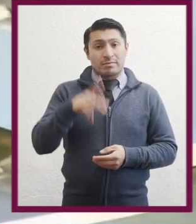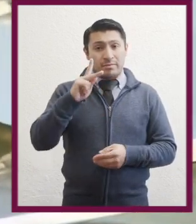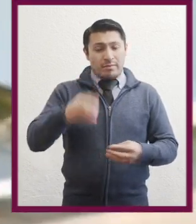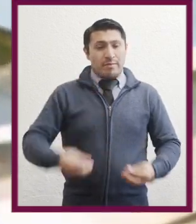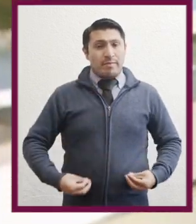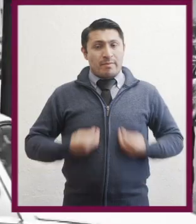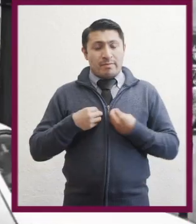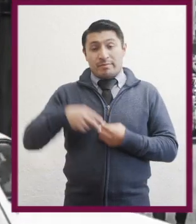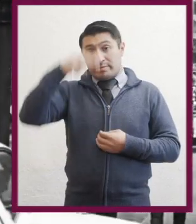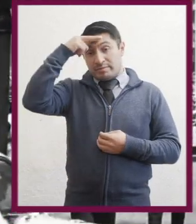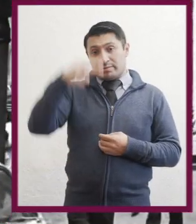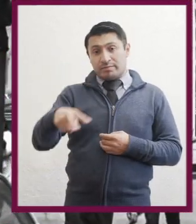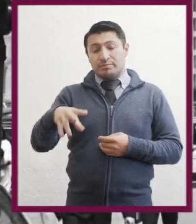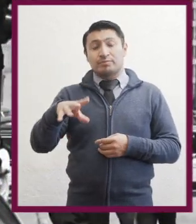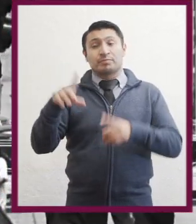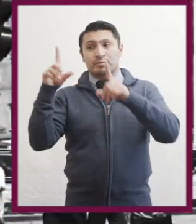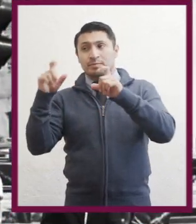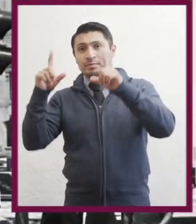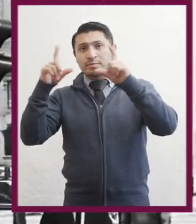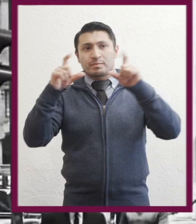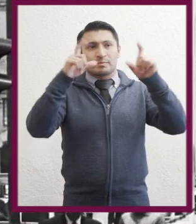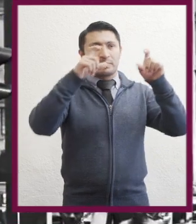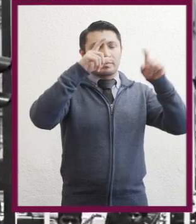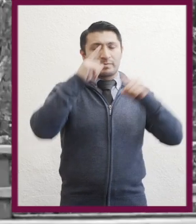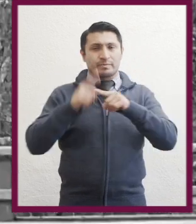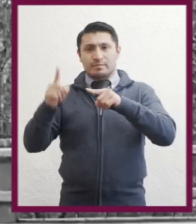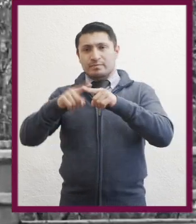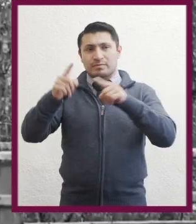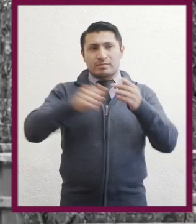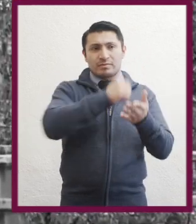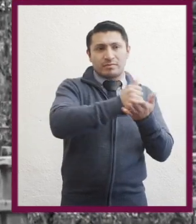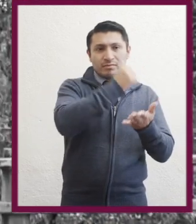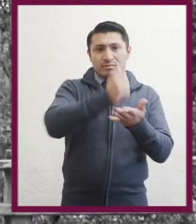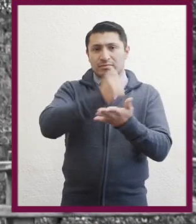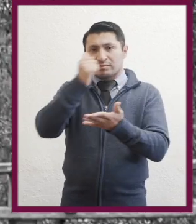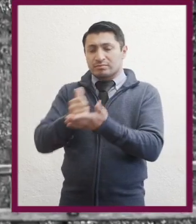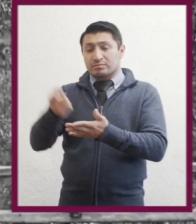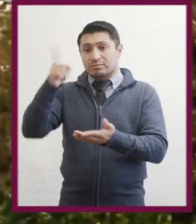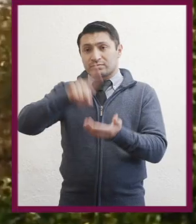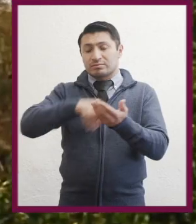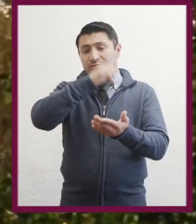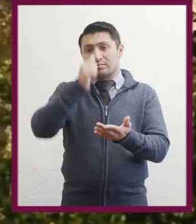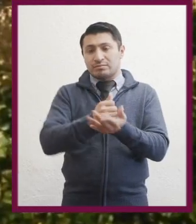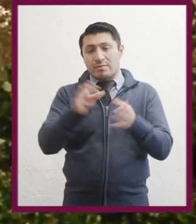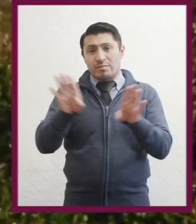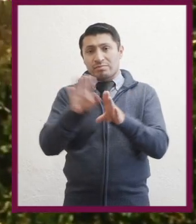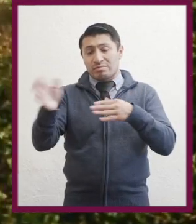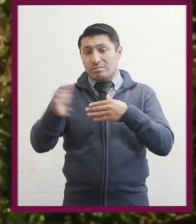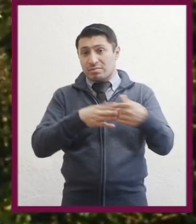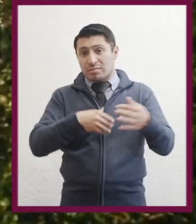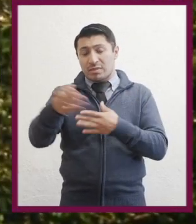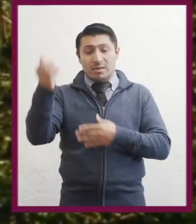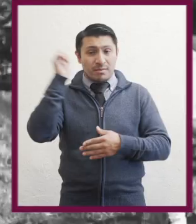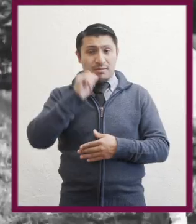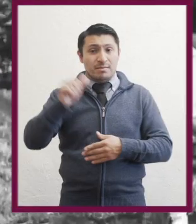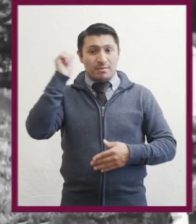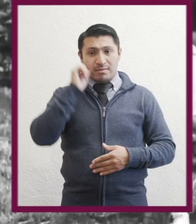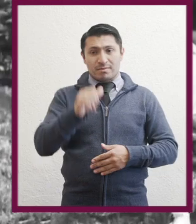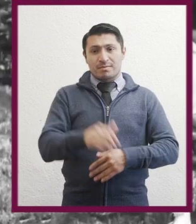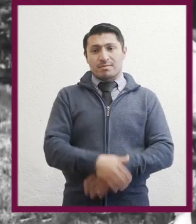Durante su estancia en México, Bob ha retratado las escenas urbanas y sociales de una ciudad que se renueva